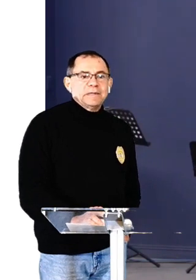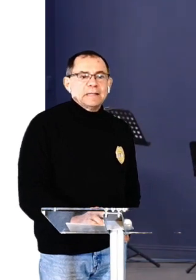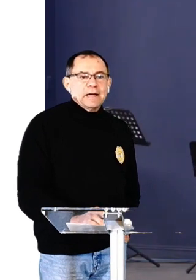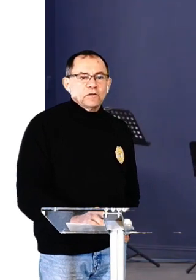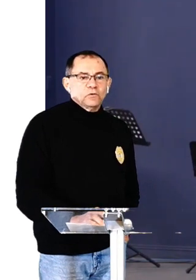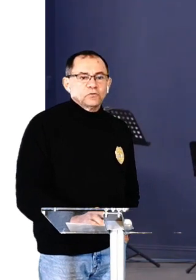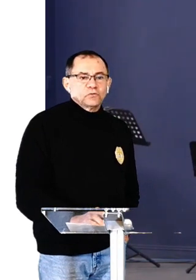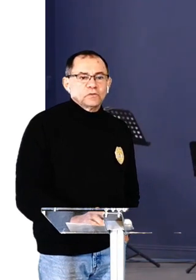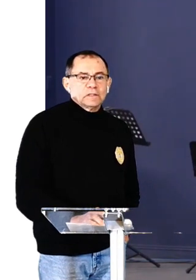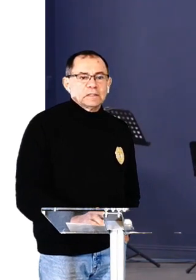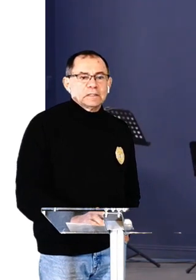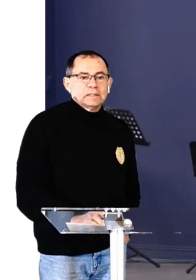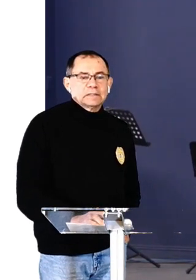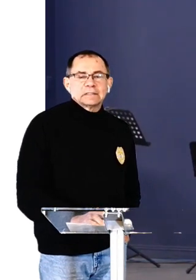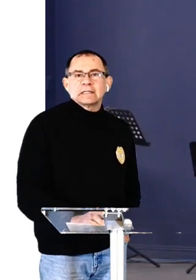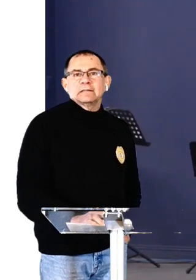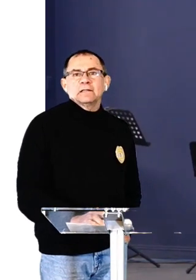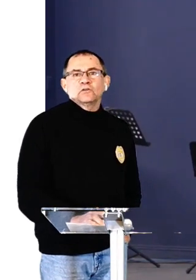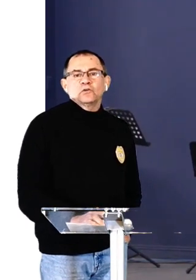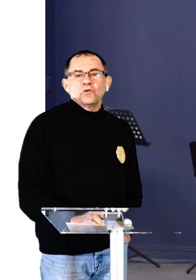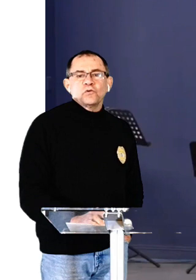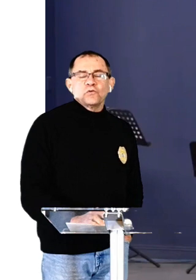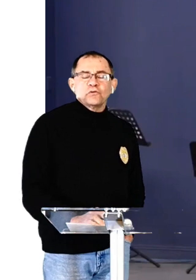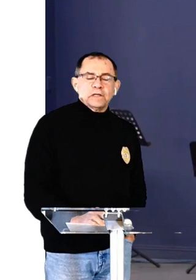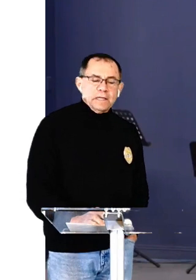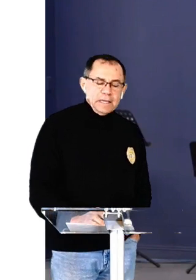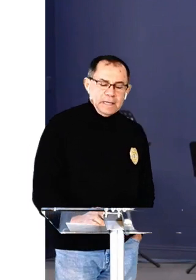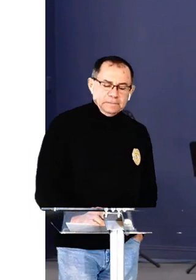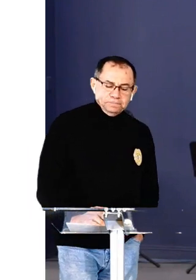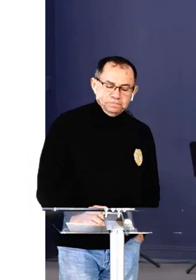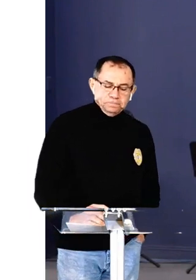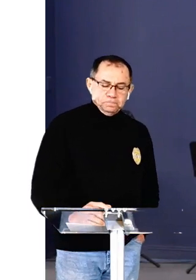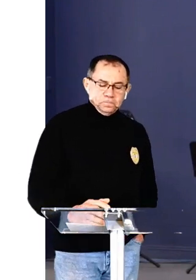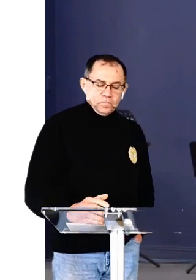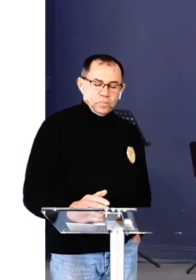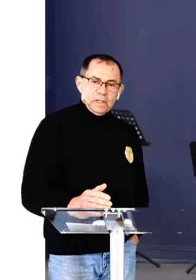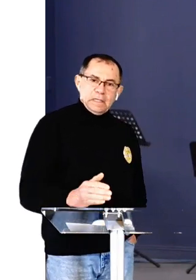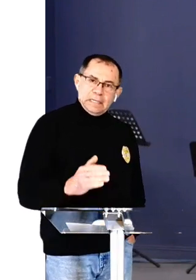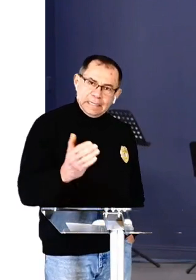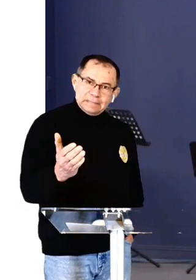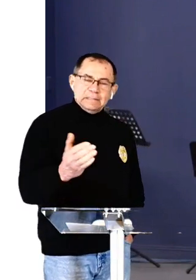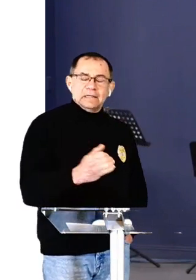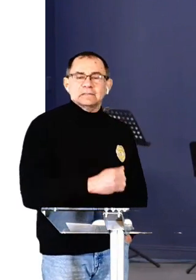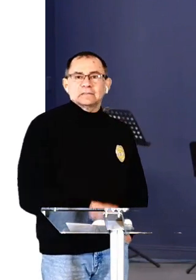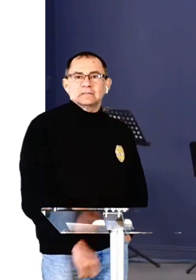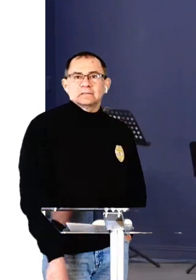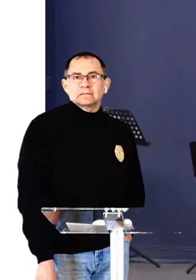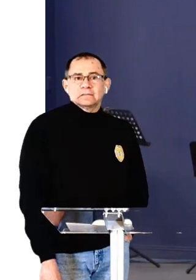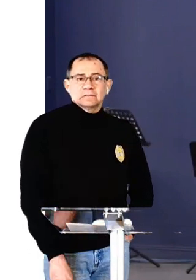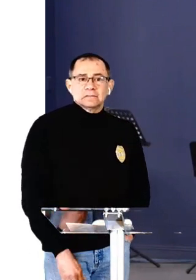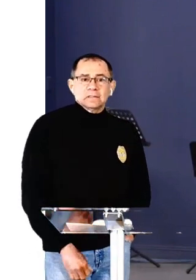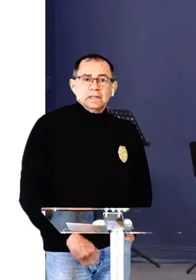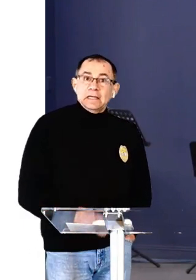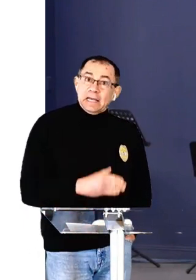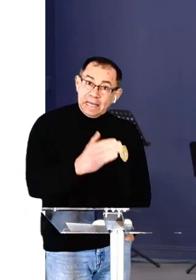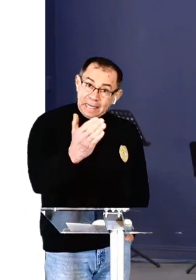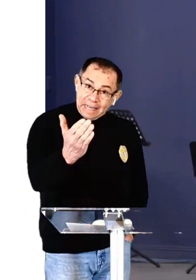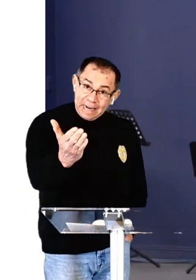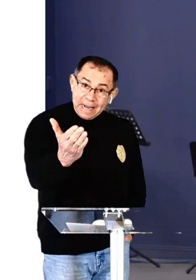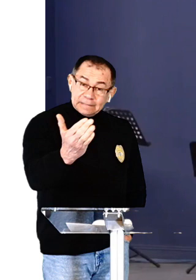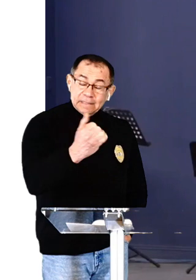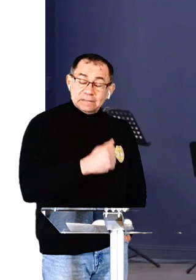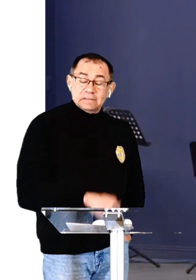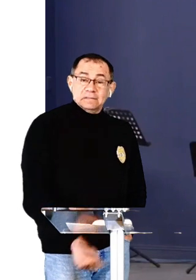Estos seminarios bueno, se están dando en iglesias,